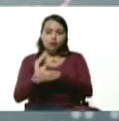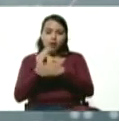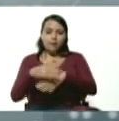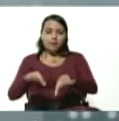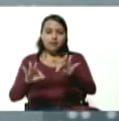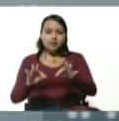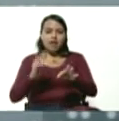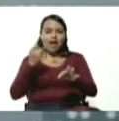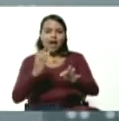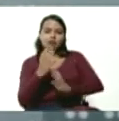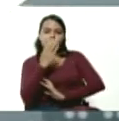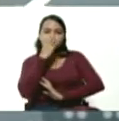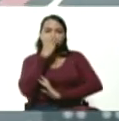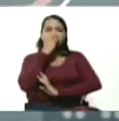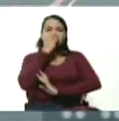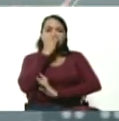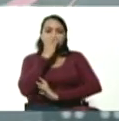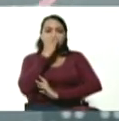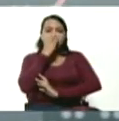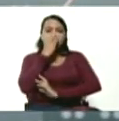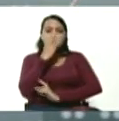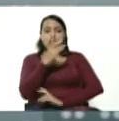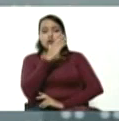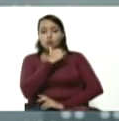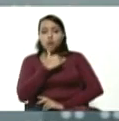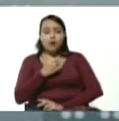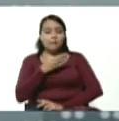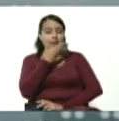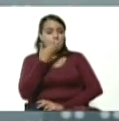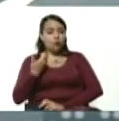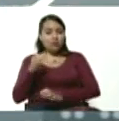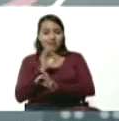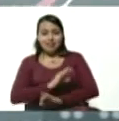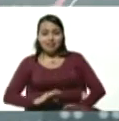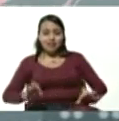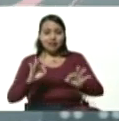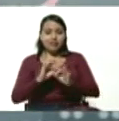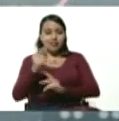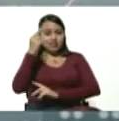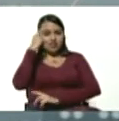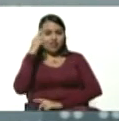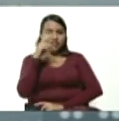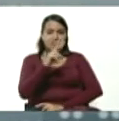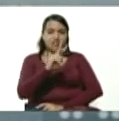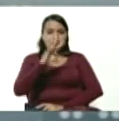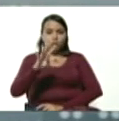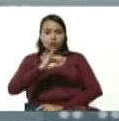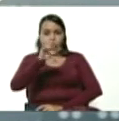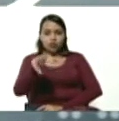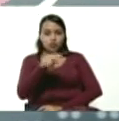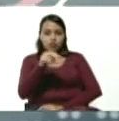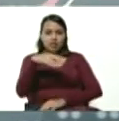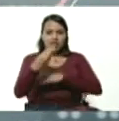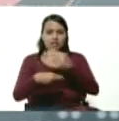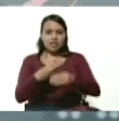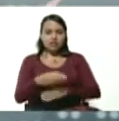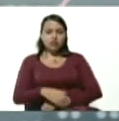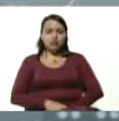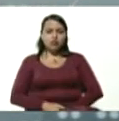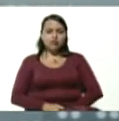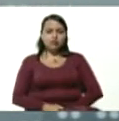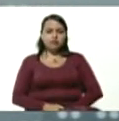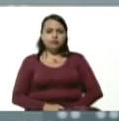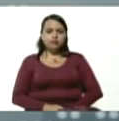y no hubo mejoría sensible. El día 24 de junio hizo un cuadro